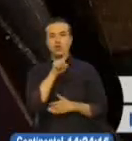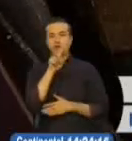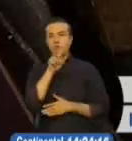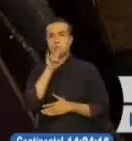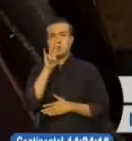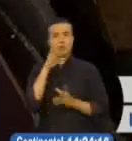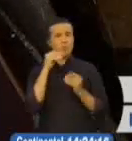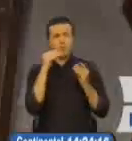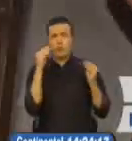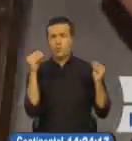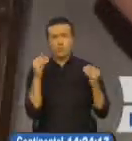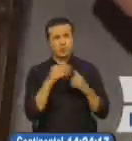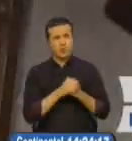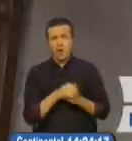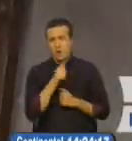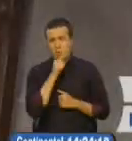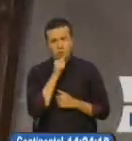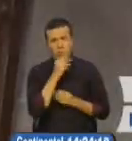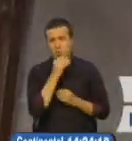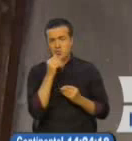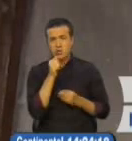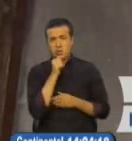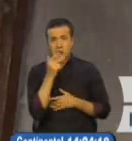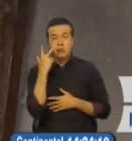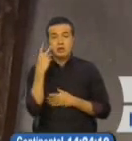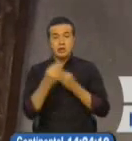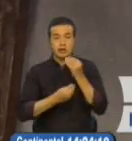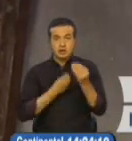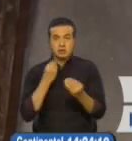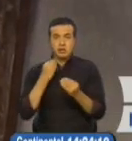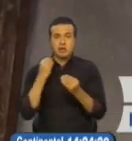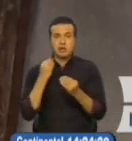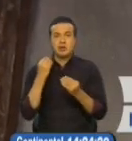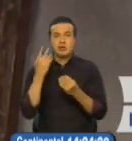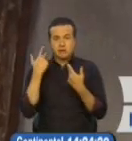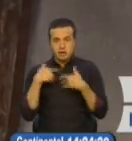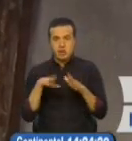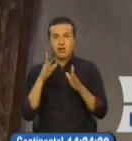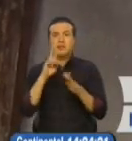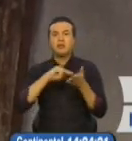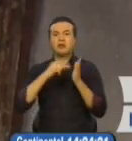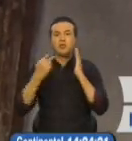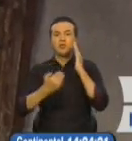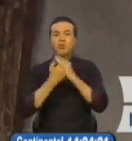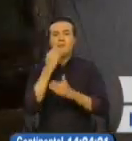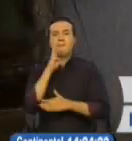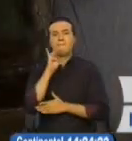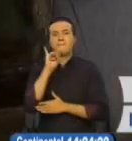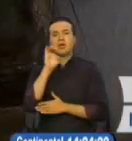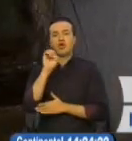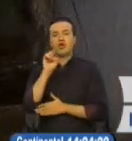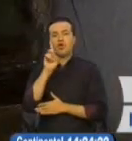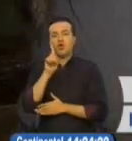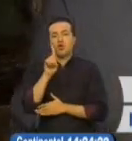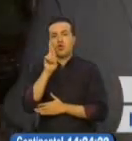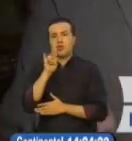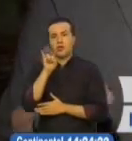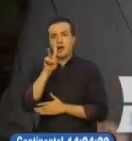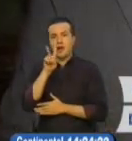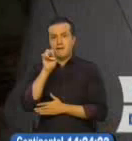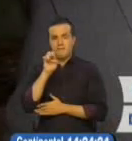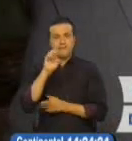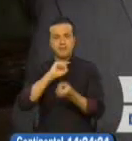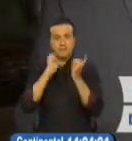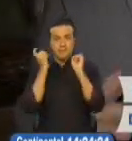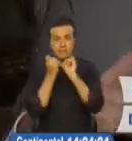que es bastante alto, ¿no? Para corregir esto se utiliza un dispositivo de tecnología avanzada llamado BioDry. El dispositivo, al